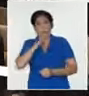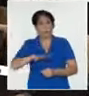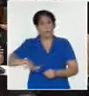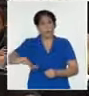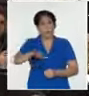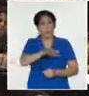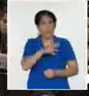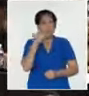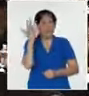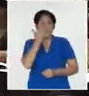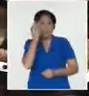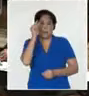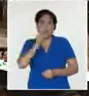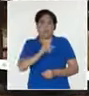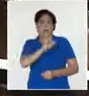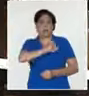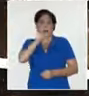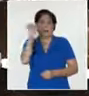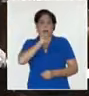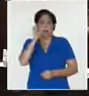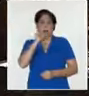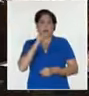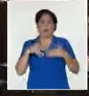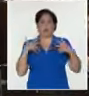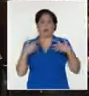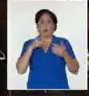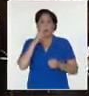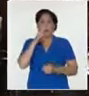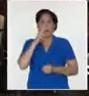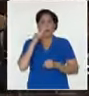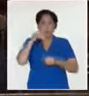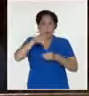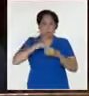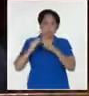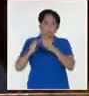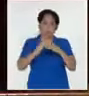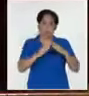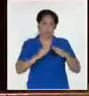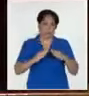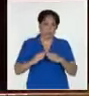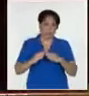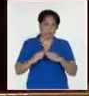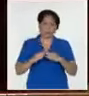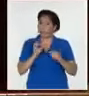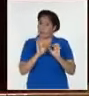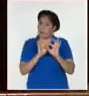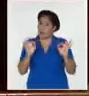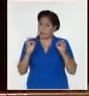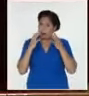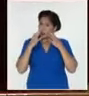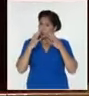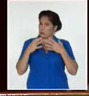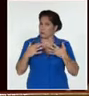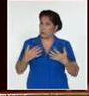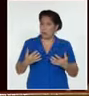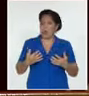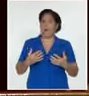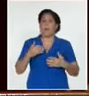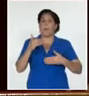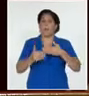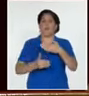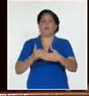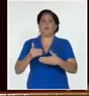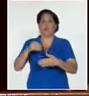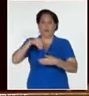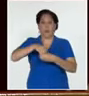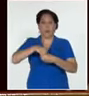quienes se destacaron en las tareas cederistas en sus comunidades. Tiene especial importancia que el proceso orgánico